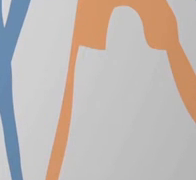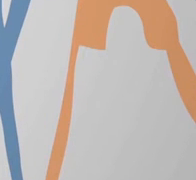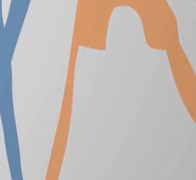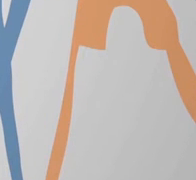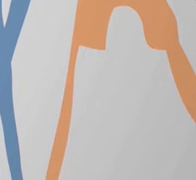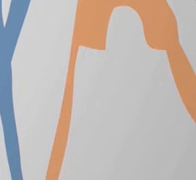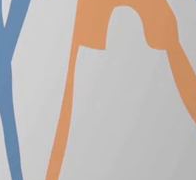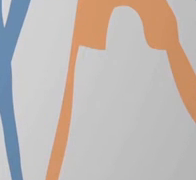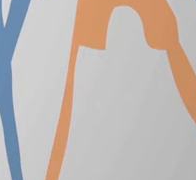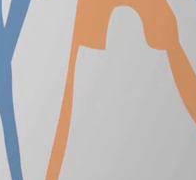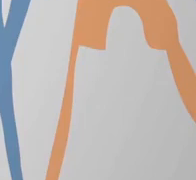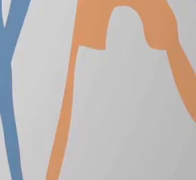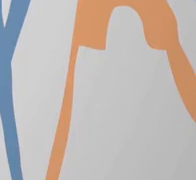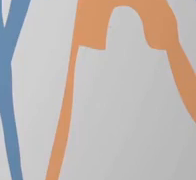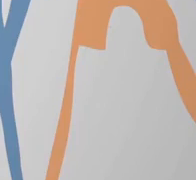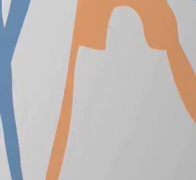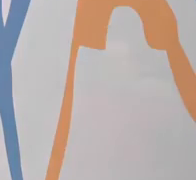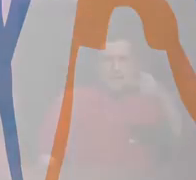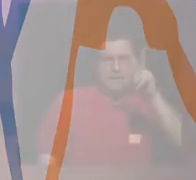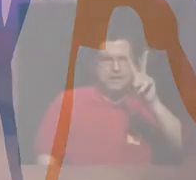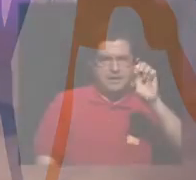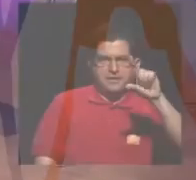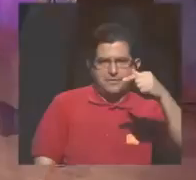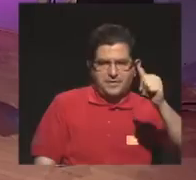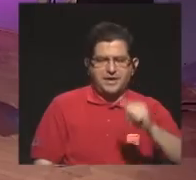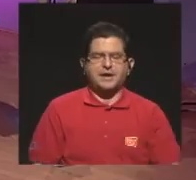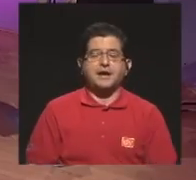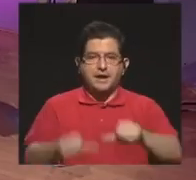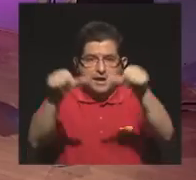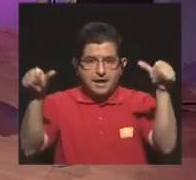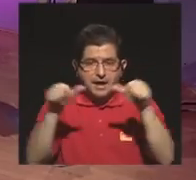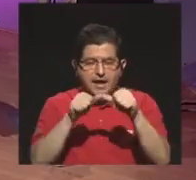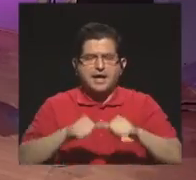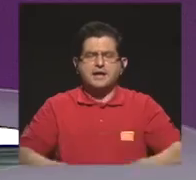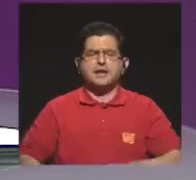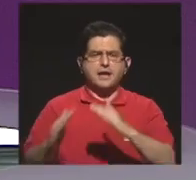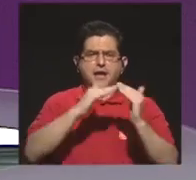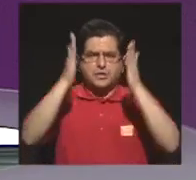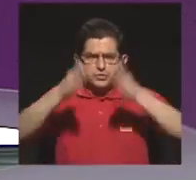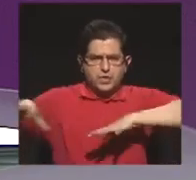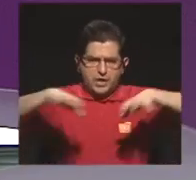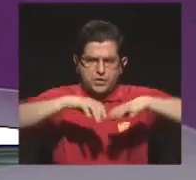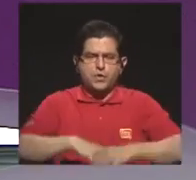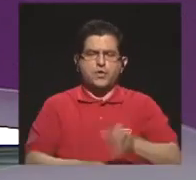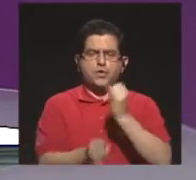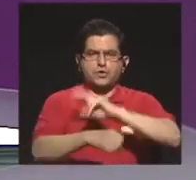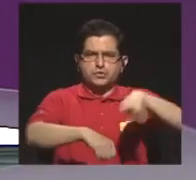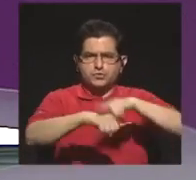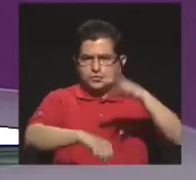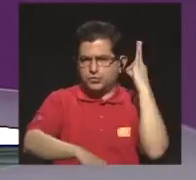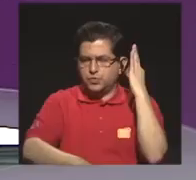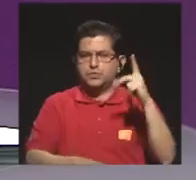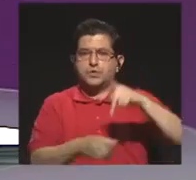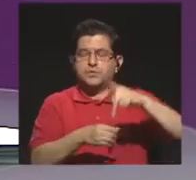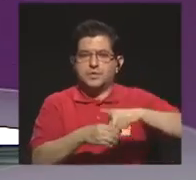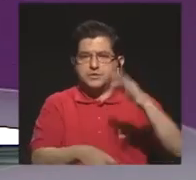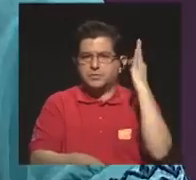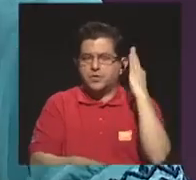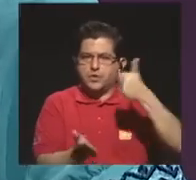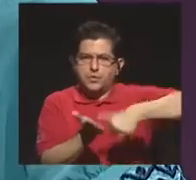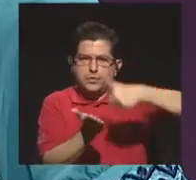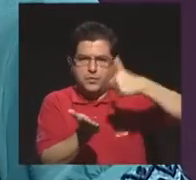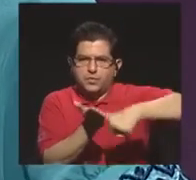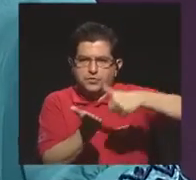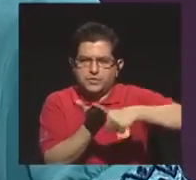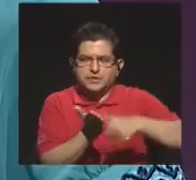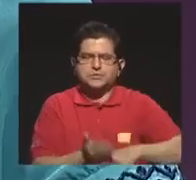Continuamos conversando con Jensi Herrera Vega, coordinadora del Área Ciudadanía Activa del INAMU, sobre la participación de mujeres en las elecciones